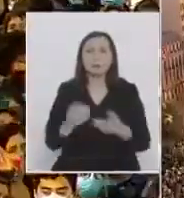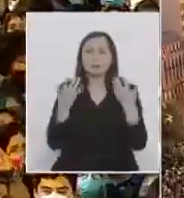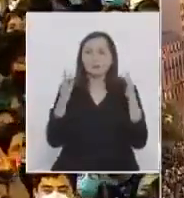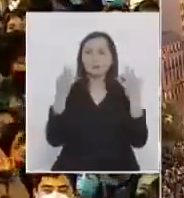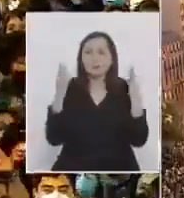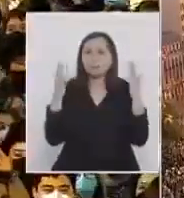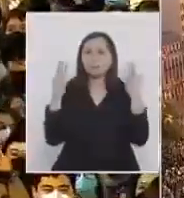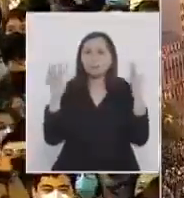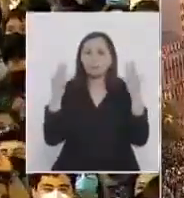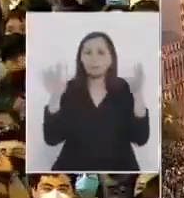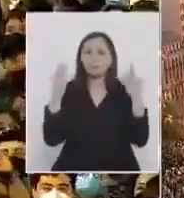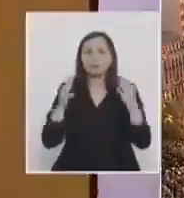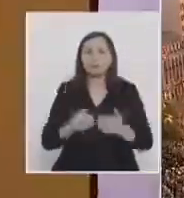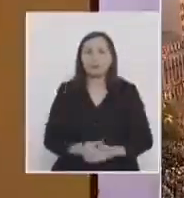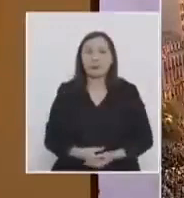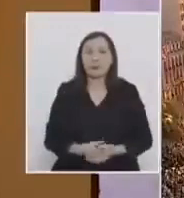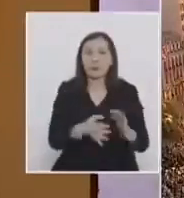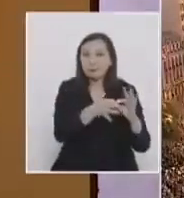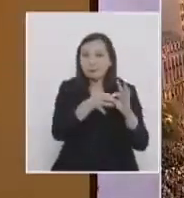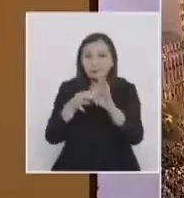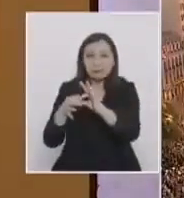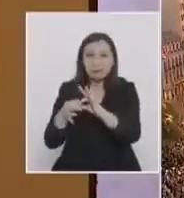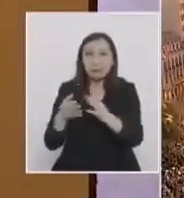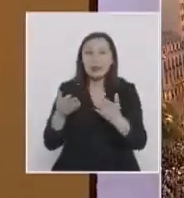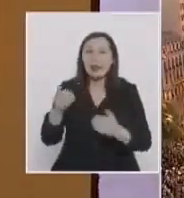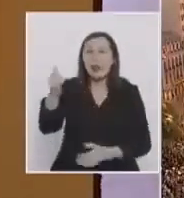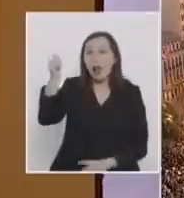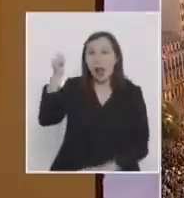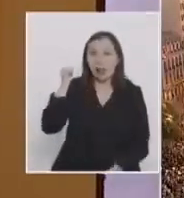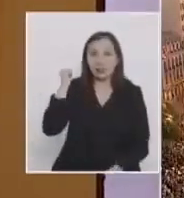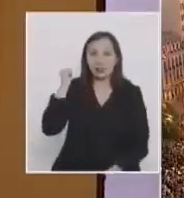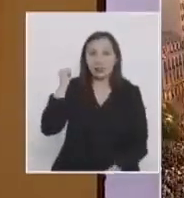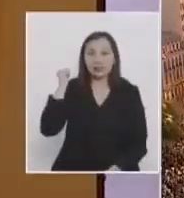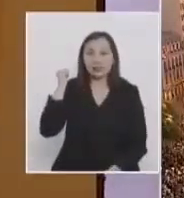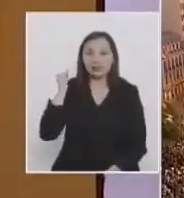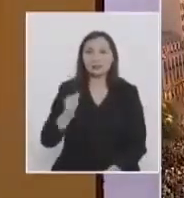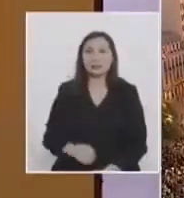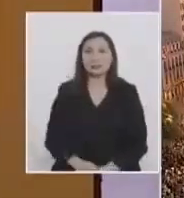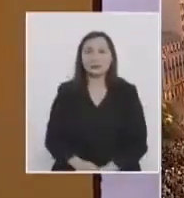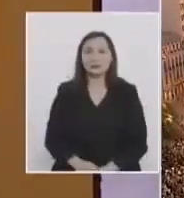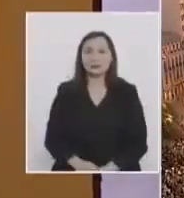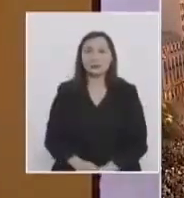Y por eso, el día de ayer...